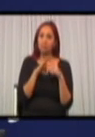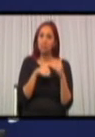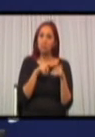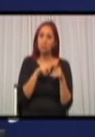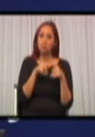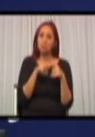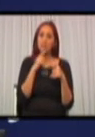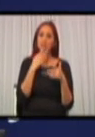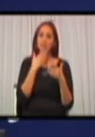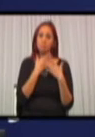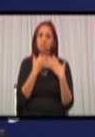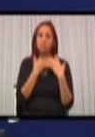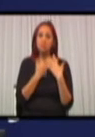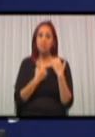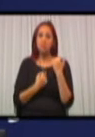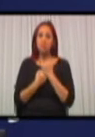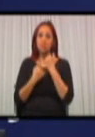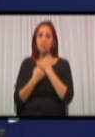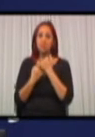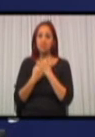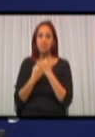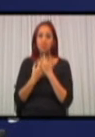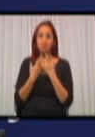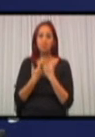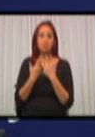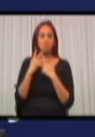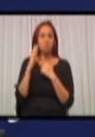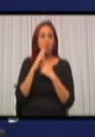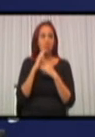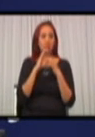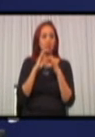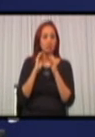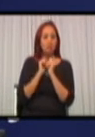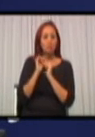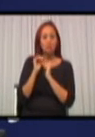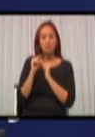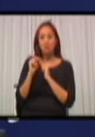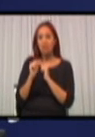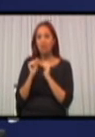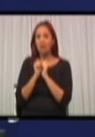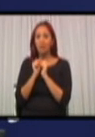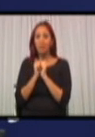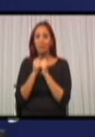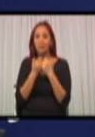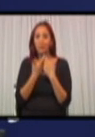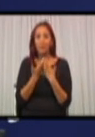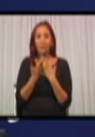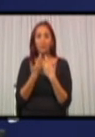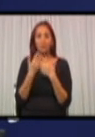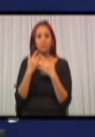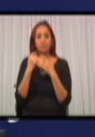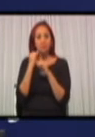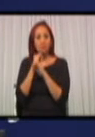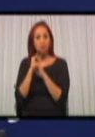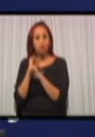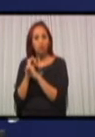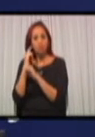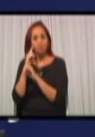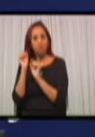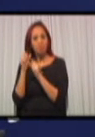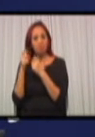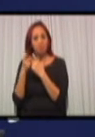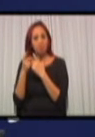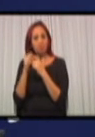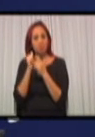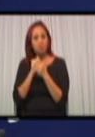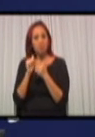Muy Quiero capacitarlos, buscar alianzas con el INA, con las instituciones para poderlos